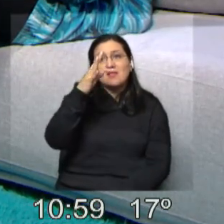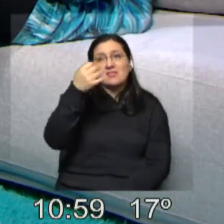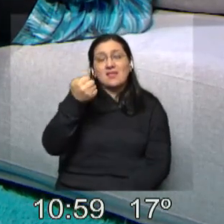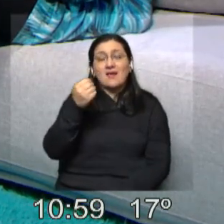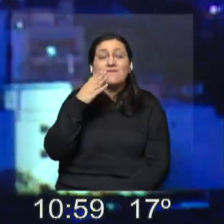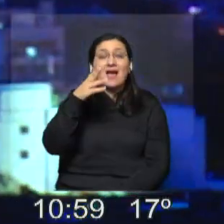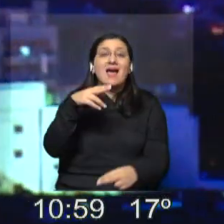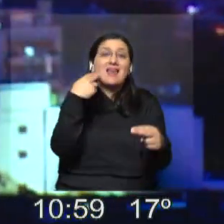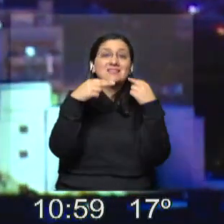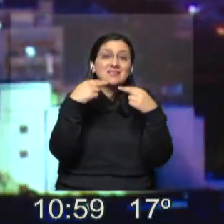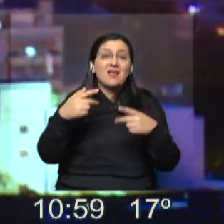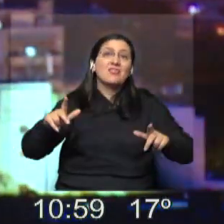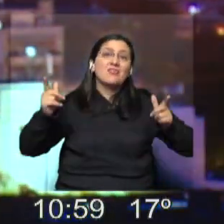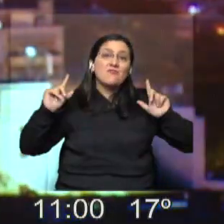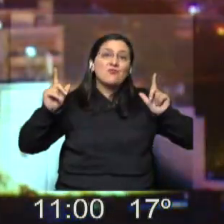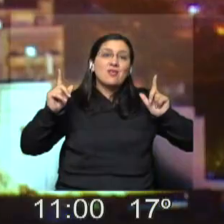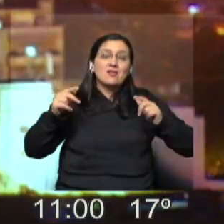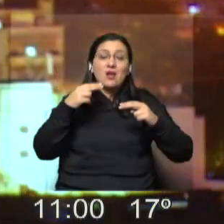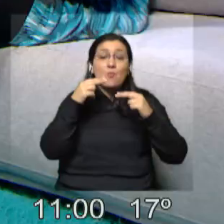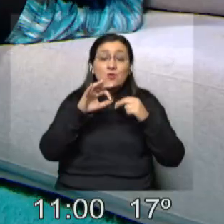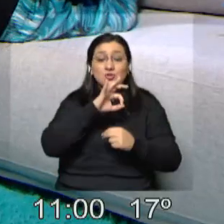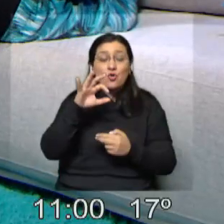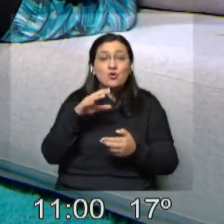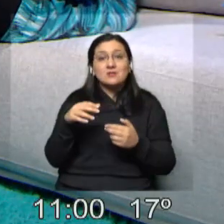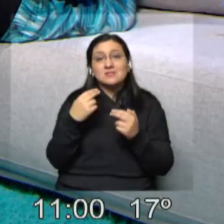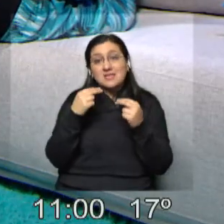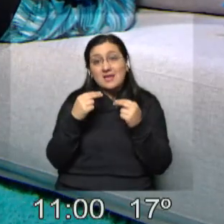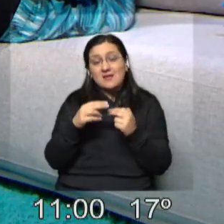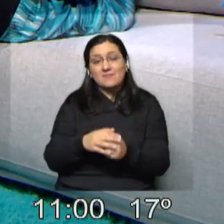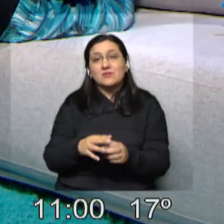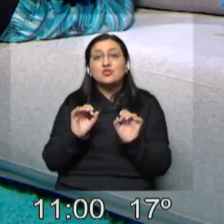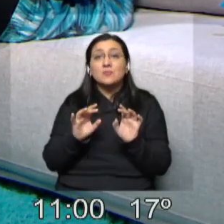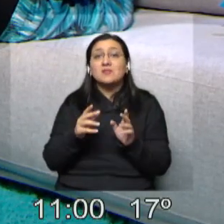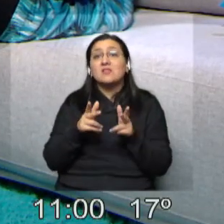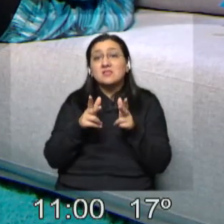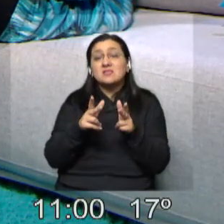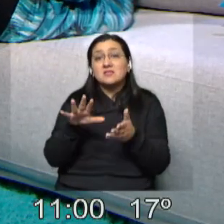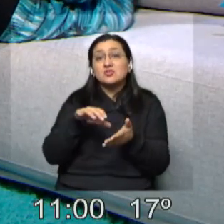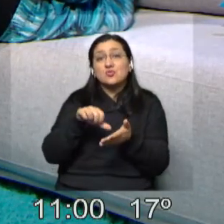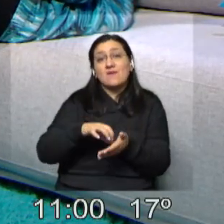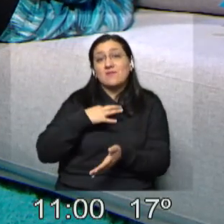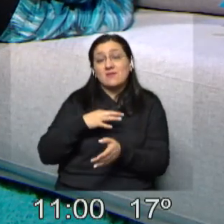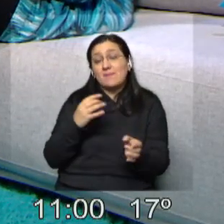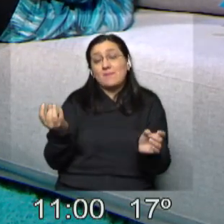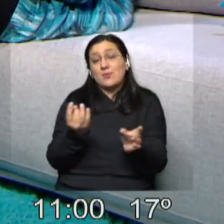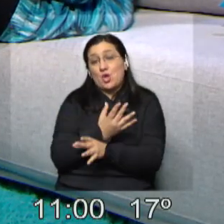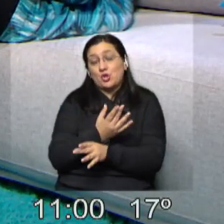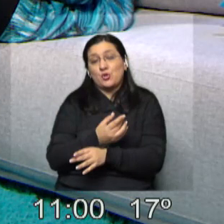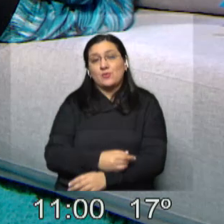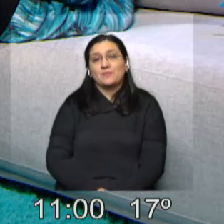a Los Silverio a disfrutar un almuerzo, una cena. Nombrando solamente Ciudad Viva, ya va a estar todo pago. A pasitos de los burros, Eri